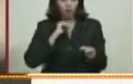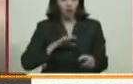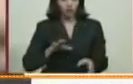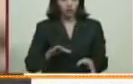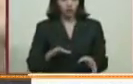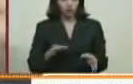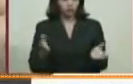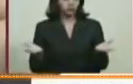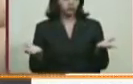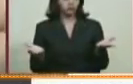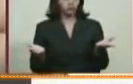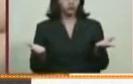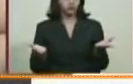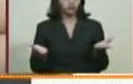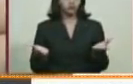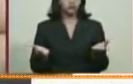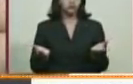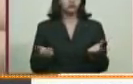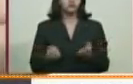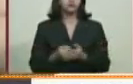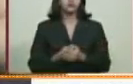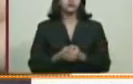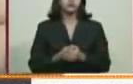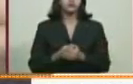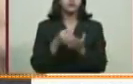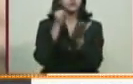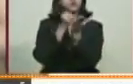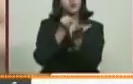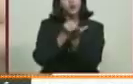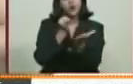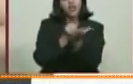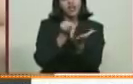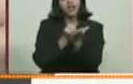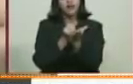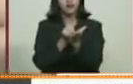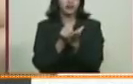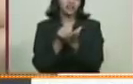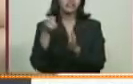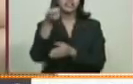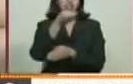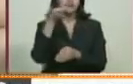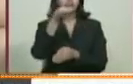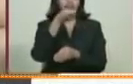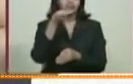Pruebas fehacientes de que iba a ser un intento de magnicidio.